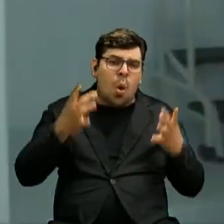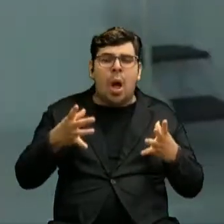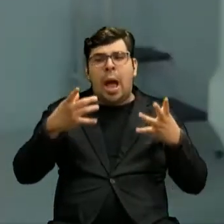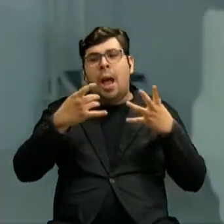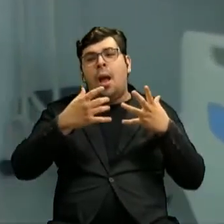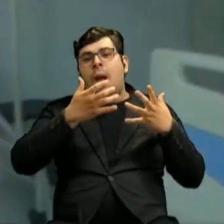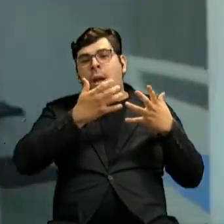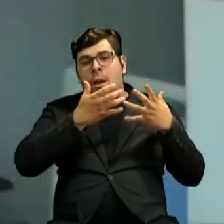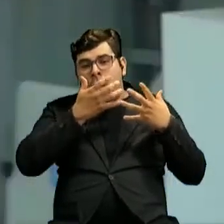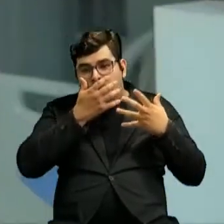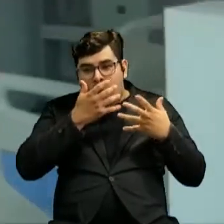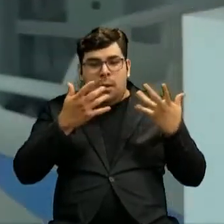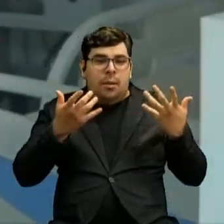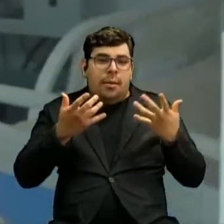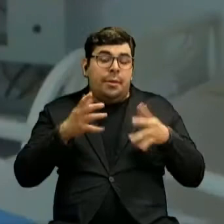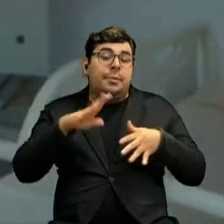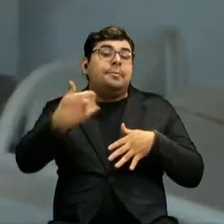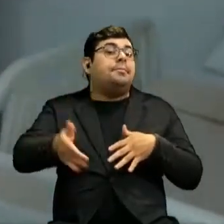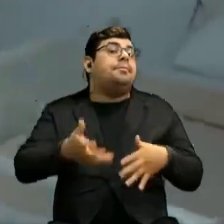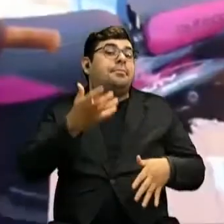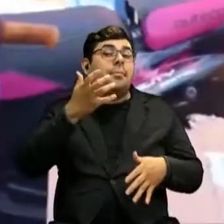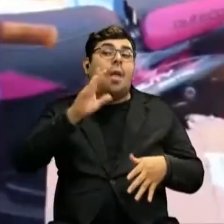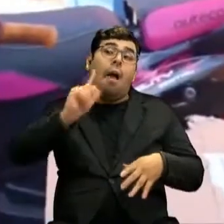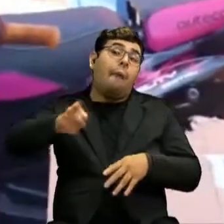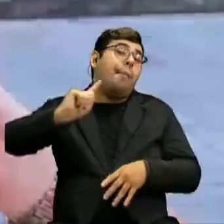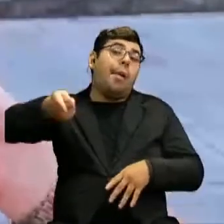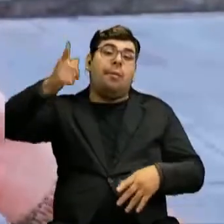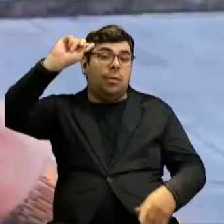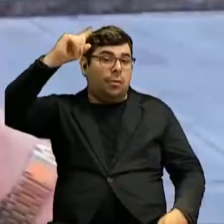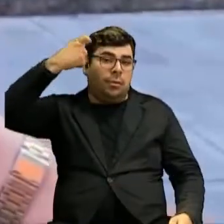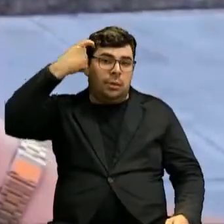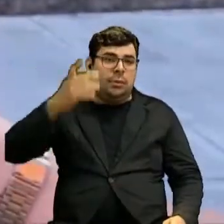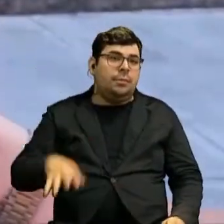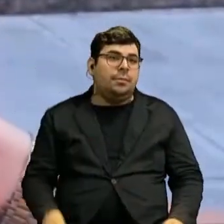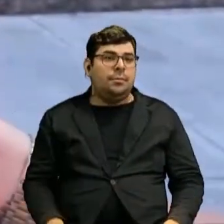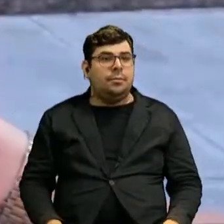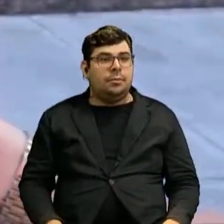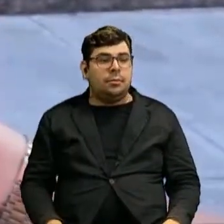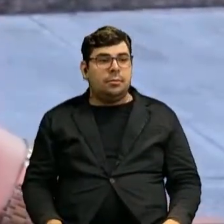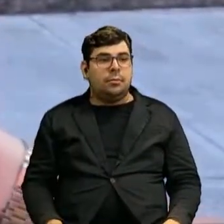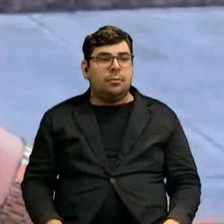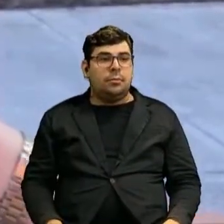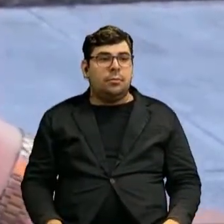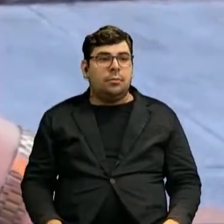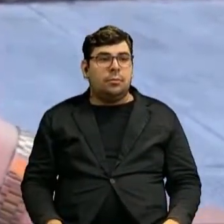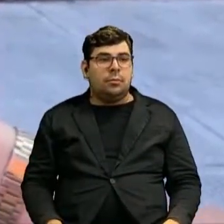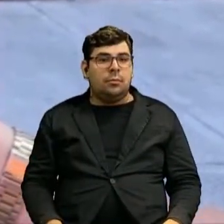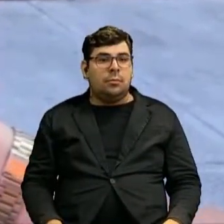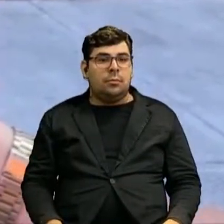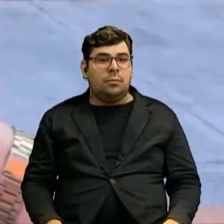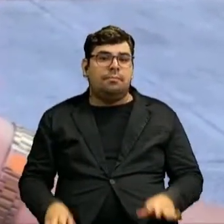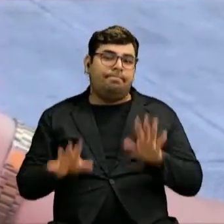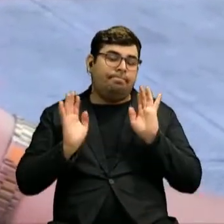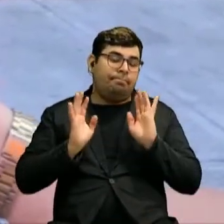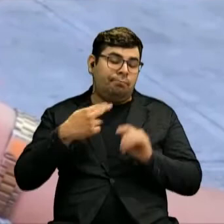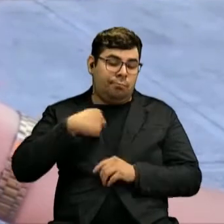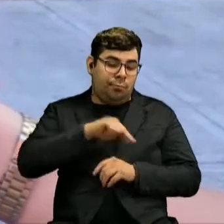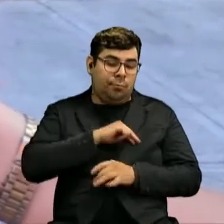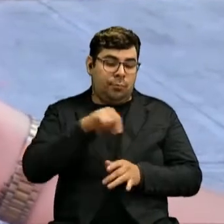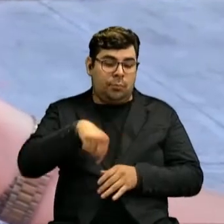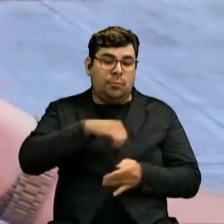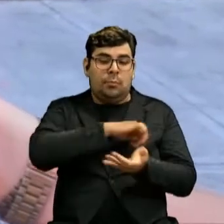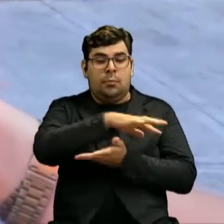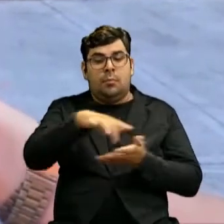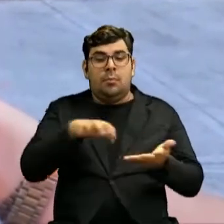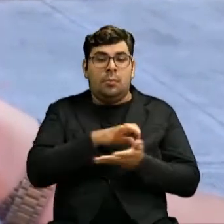Pero nunca se ponen y después le echan la culpa que es el gobierno, que no hace nada. Porque no es posible que a Santander la hayan abandonado con el tema COVID, teniendo en